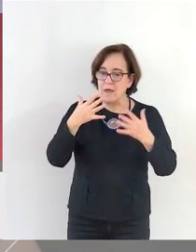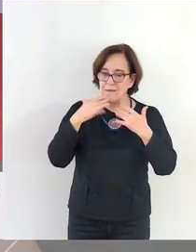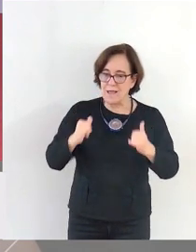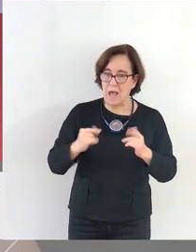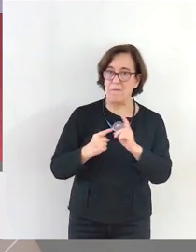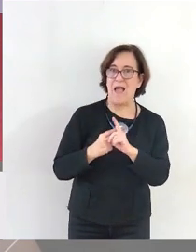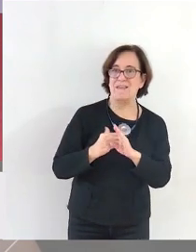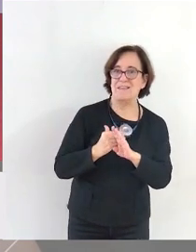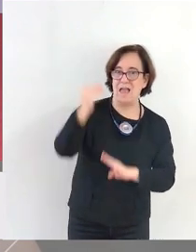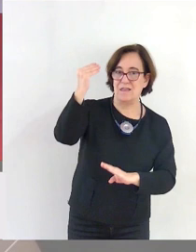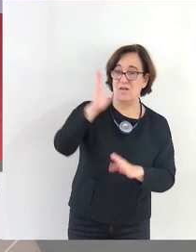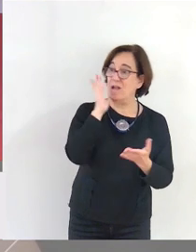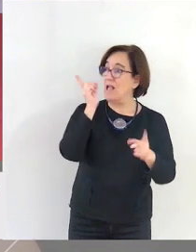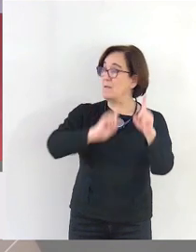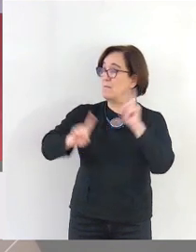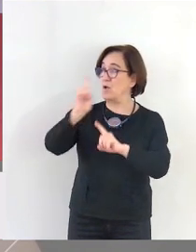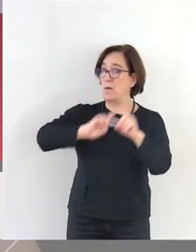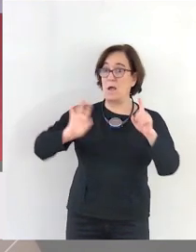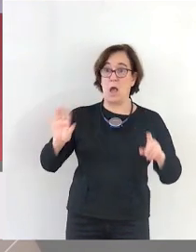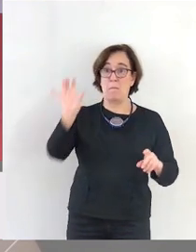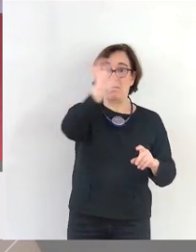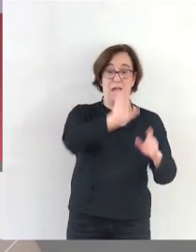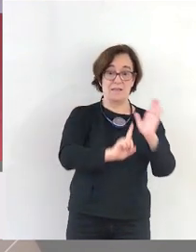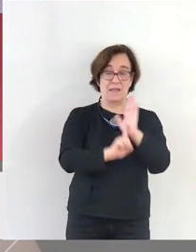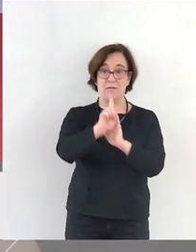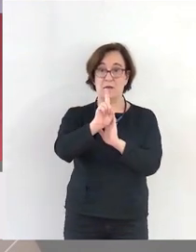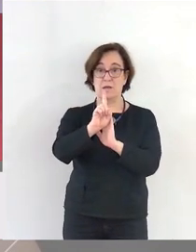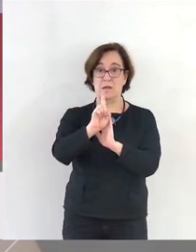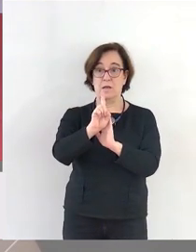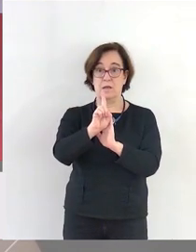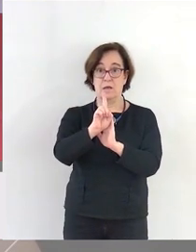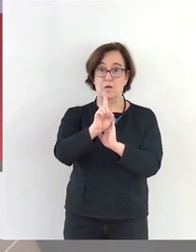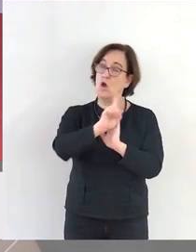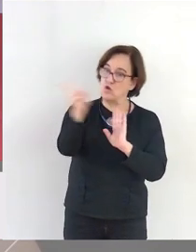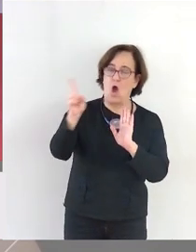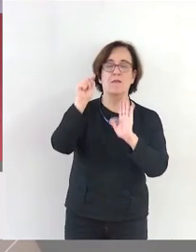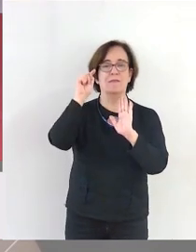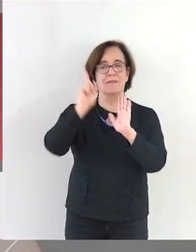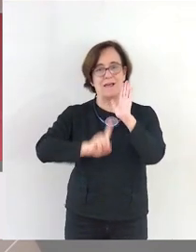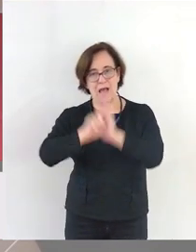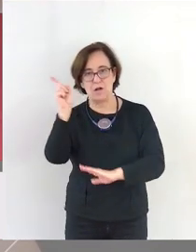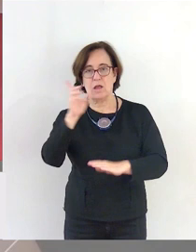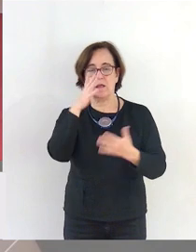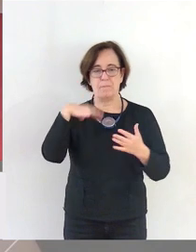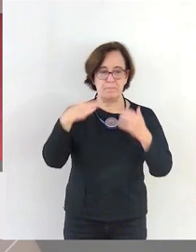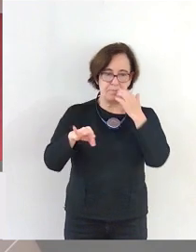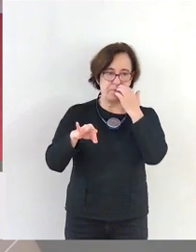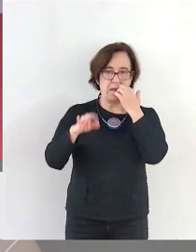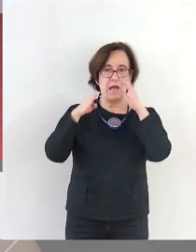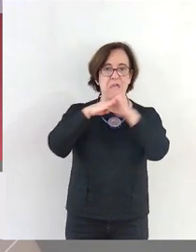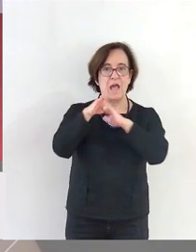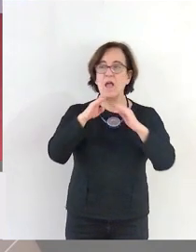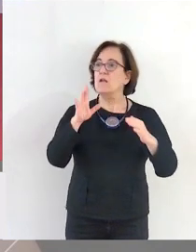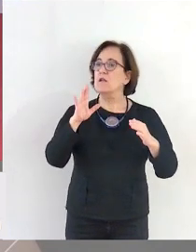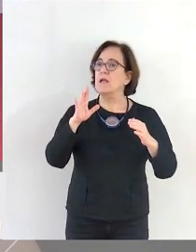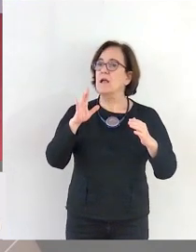porque el problema que tienen los países desarrollados es los países no desarrollados es que la posibilidad de acceder a Fuentes